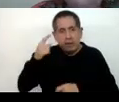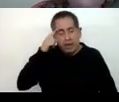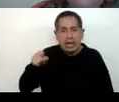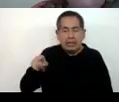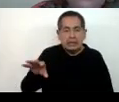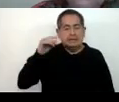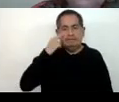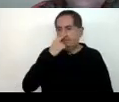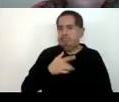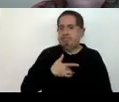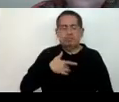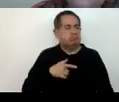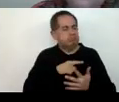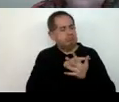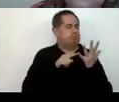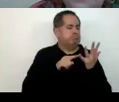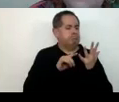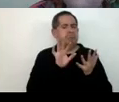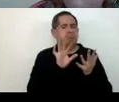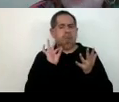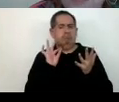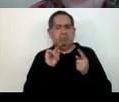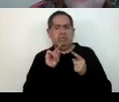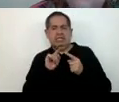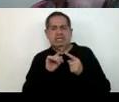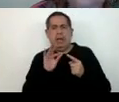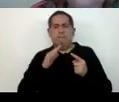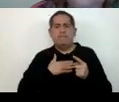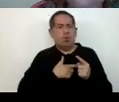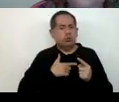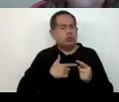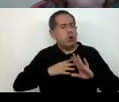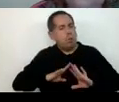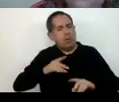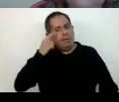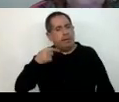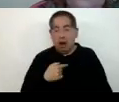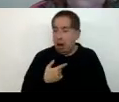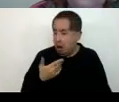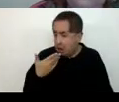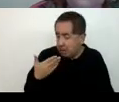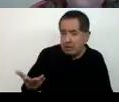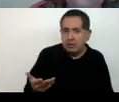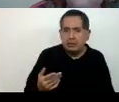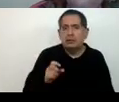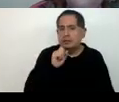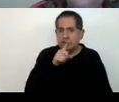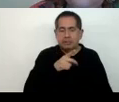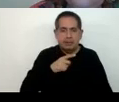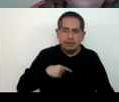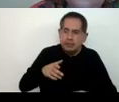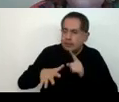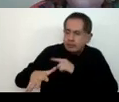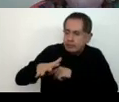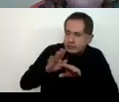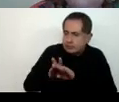el método que más les convenga y también hay que tomar en cuenta de acuerdo a las condiciones